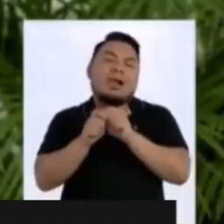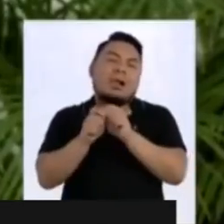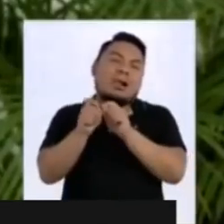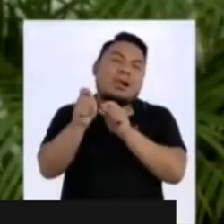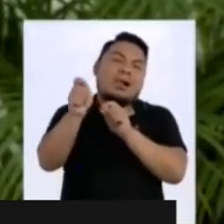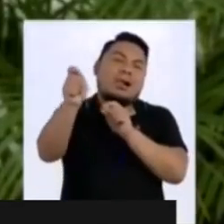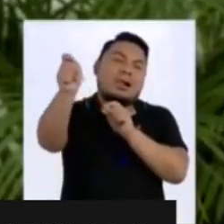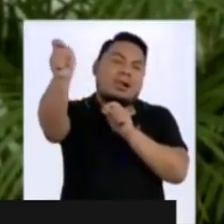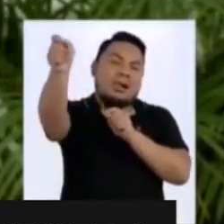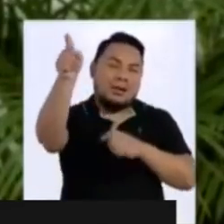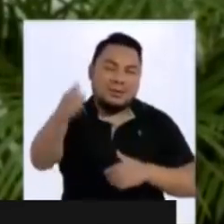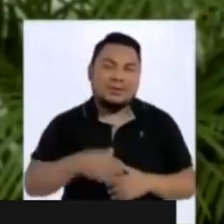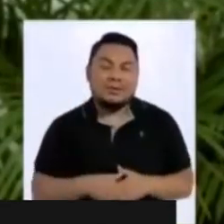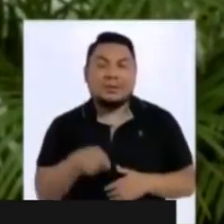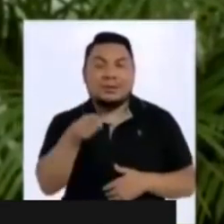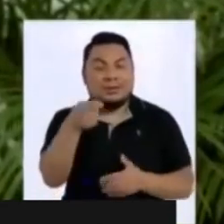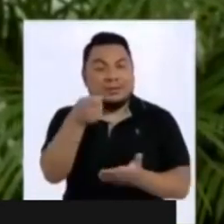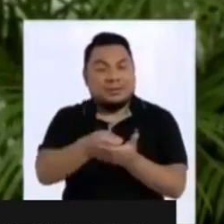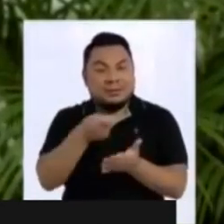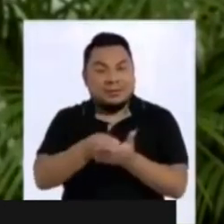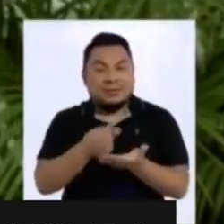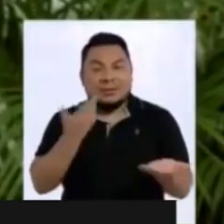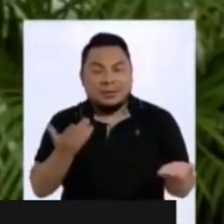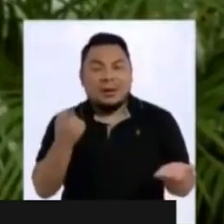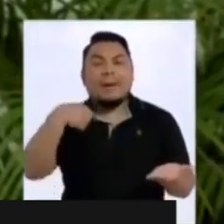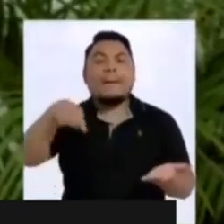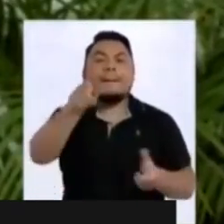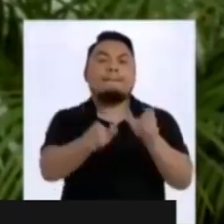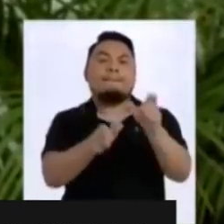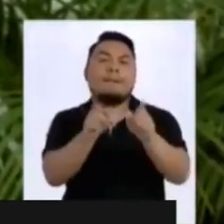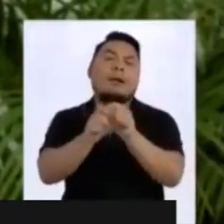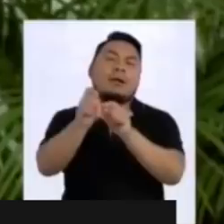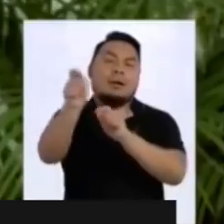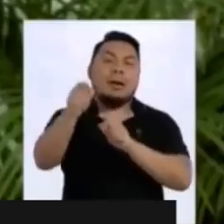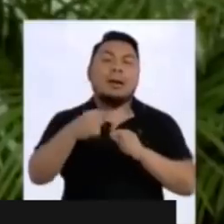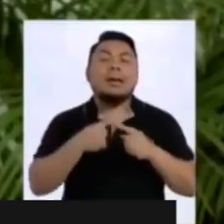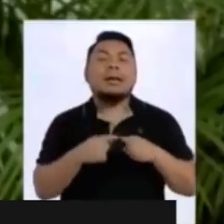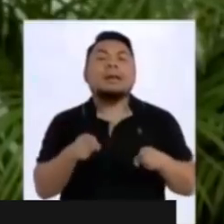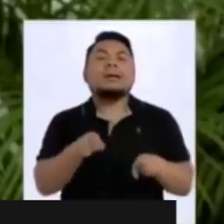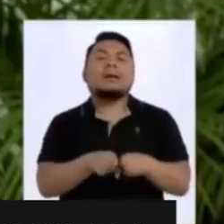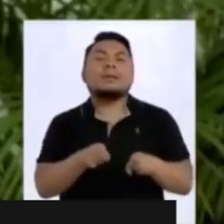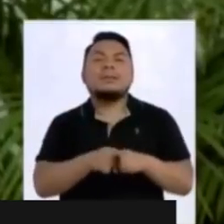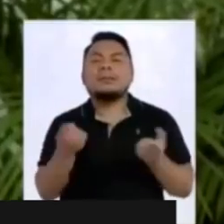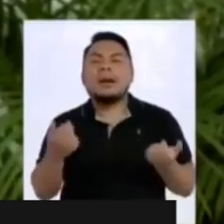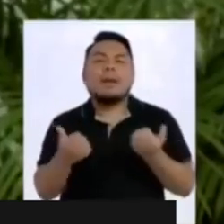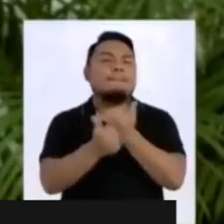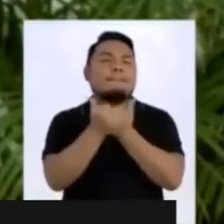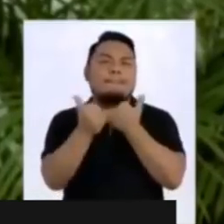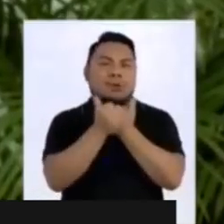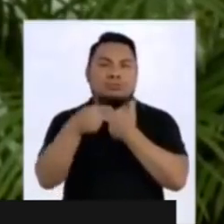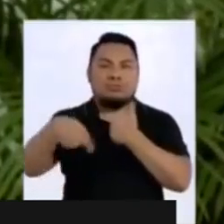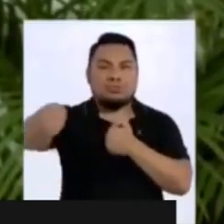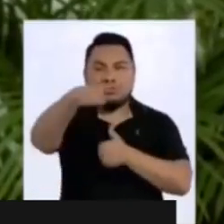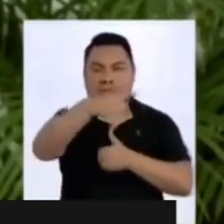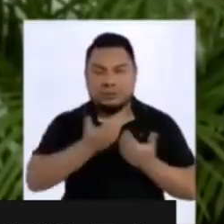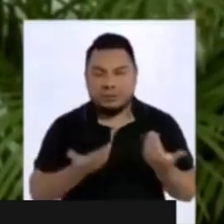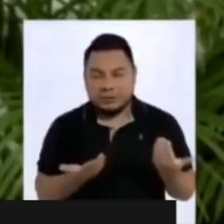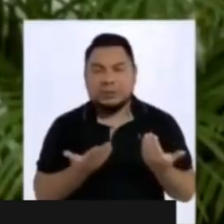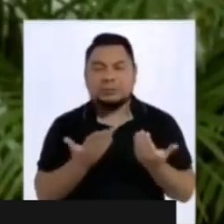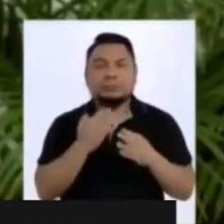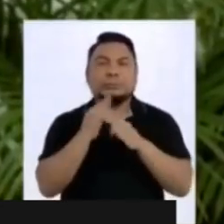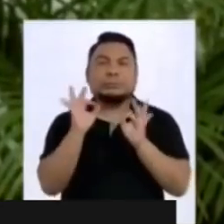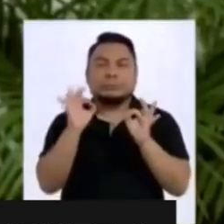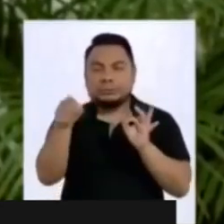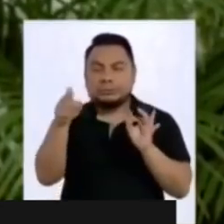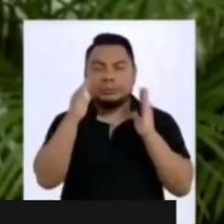Y este bono que se ha dado anteriormente, 380, es para zonas urbanas, donde son las zonas de mayor riesgo ahorita. Entonces,